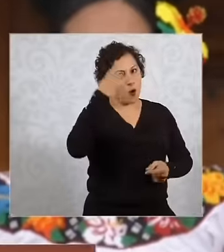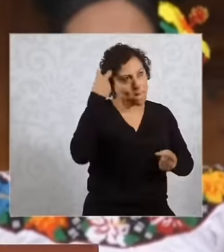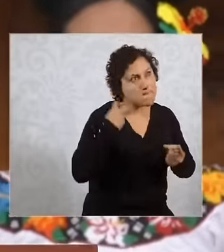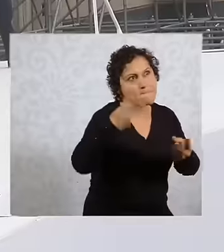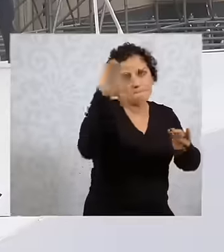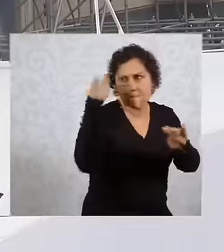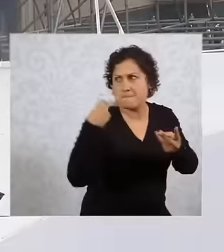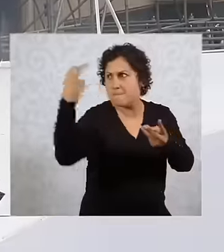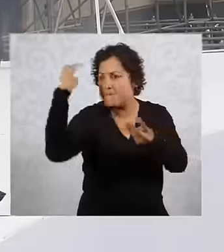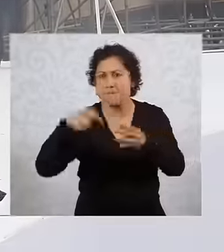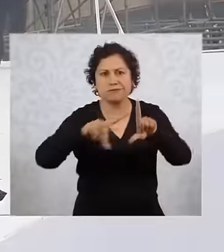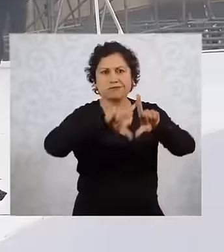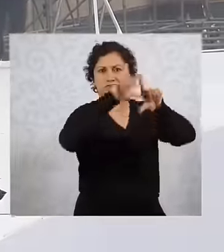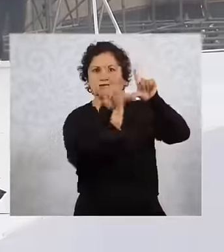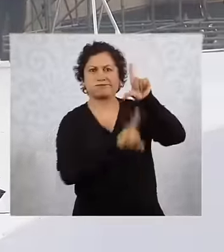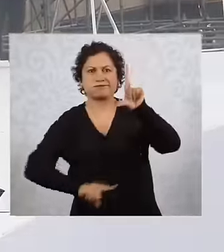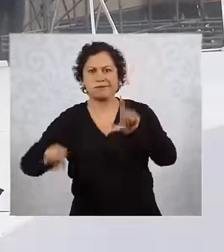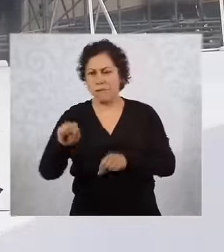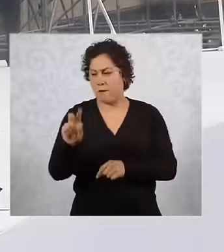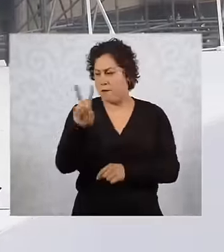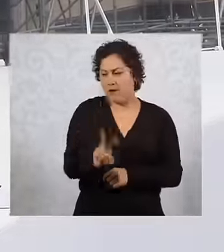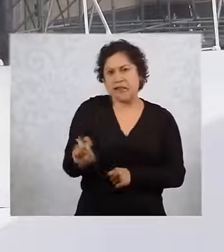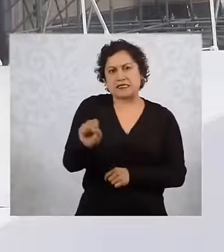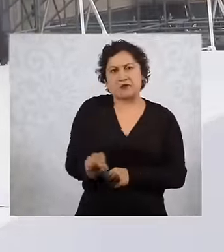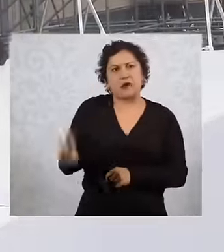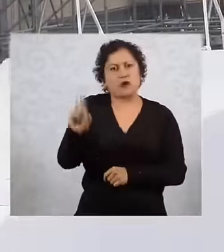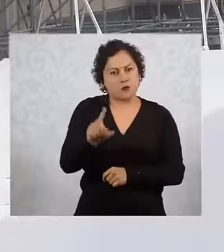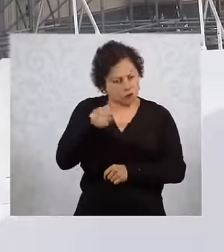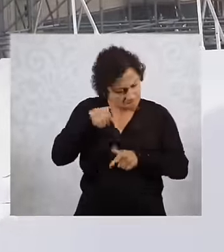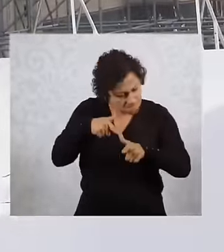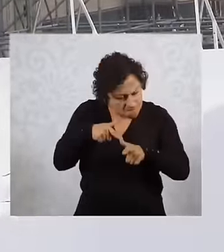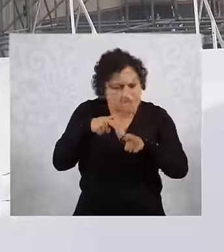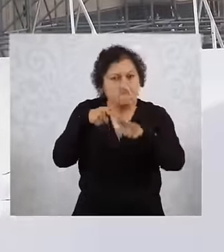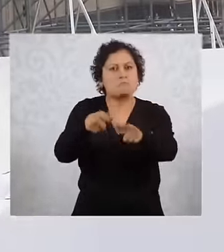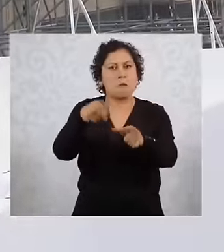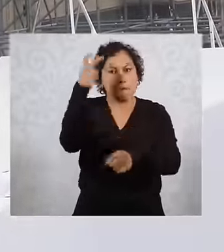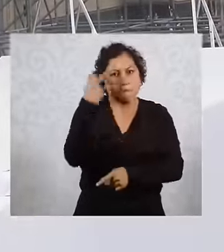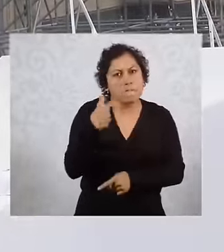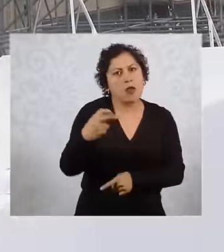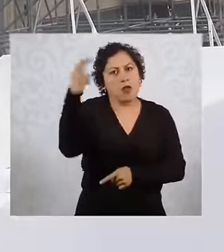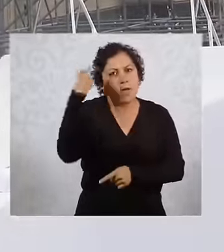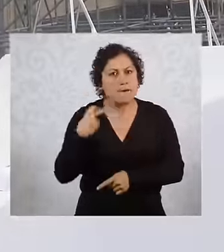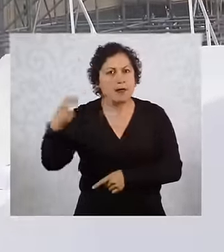los fines de semana, viernes, sábado y domingo.